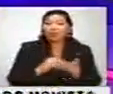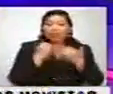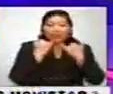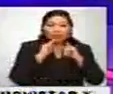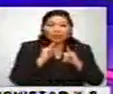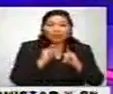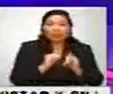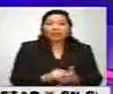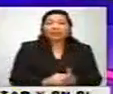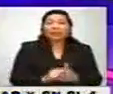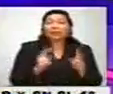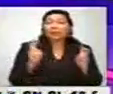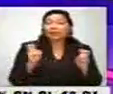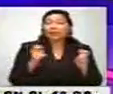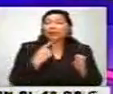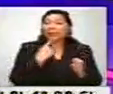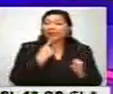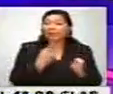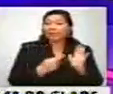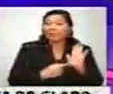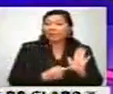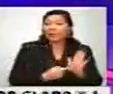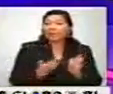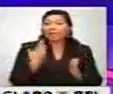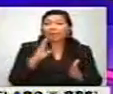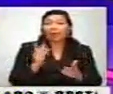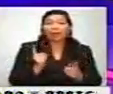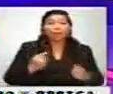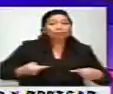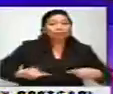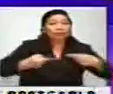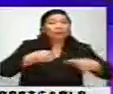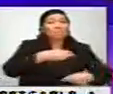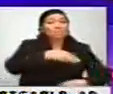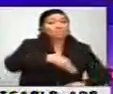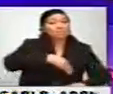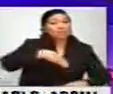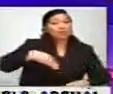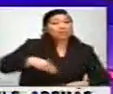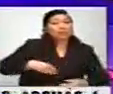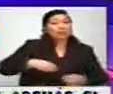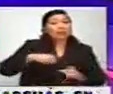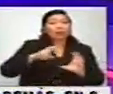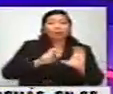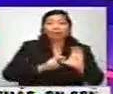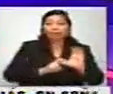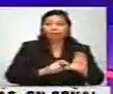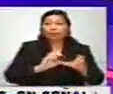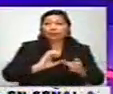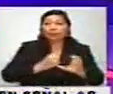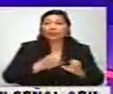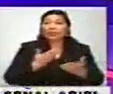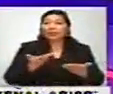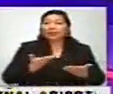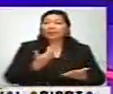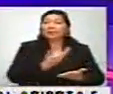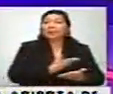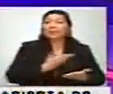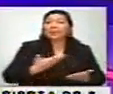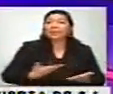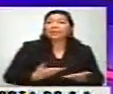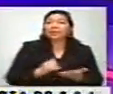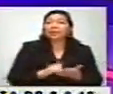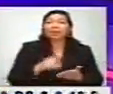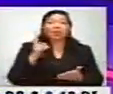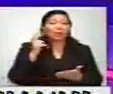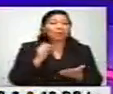se ha informado la titular del Parlamento, se ha presentado una moción para interpelar al ministro de Transportes, Martín Vizcarra, que también es vicepresidente, y